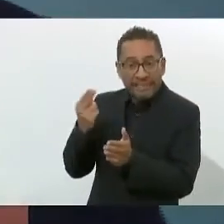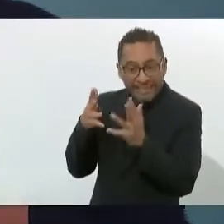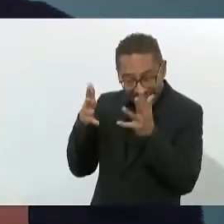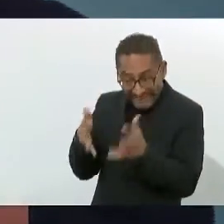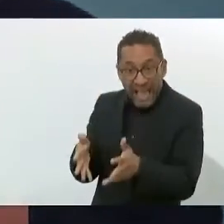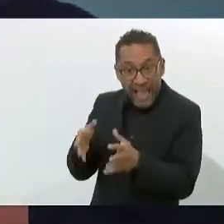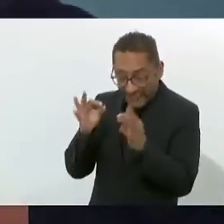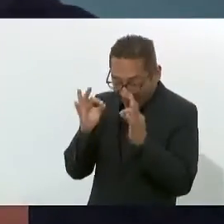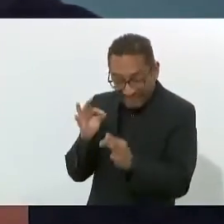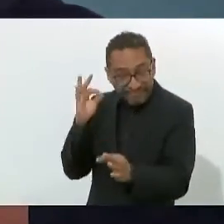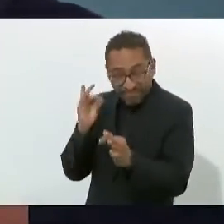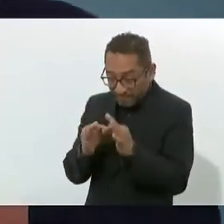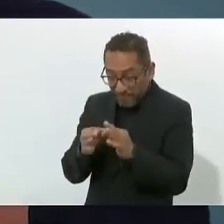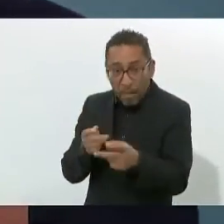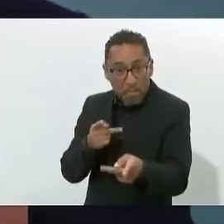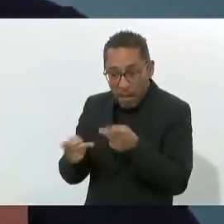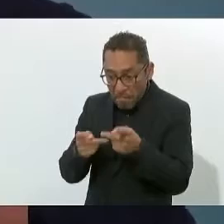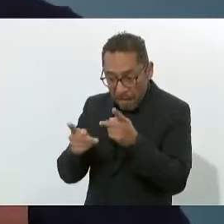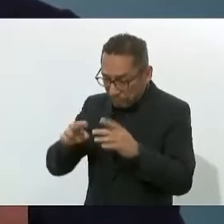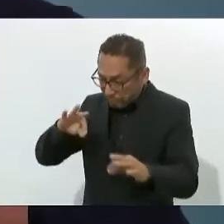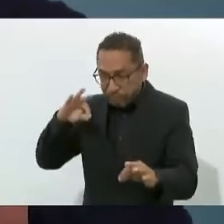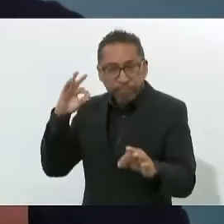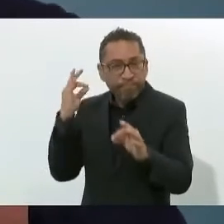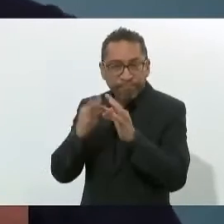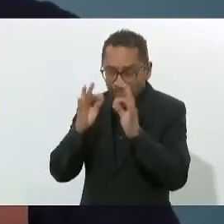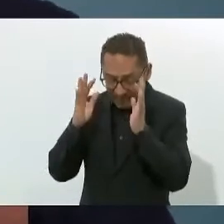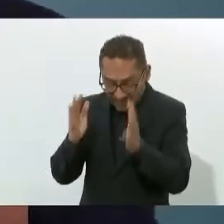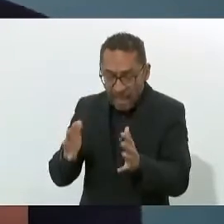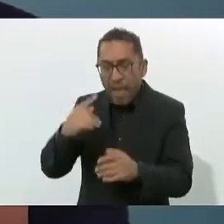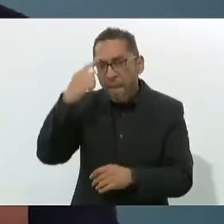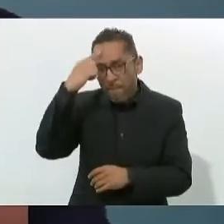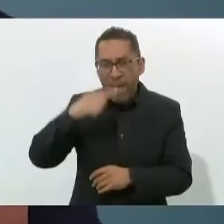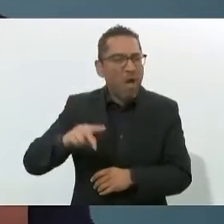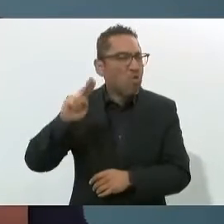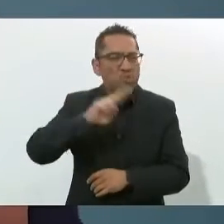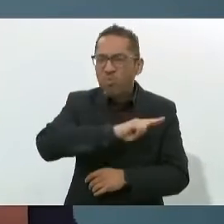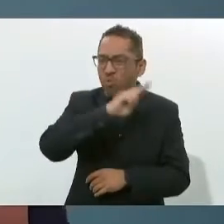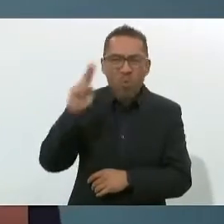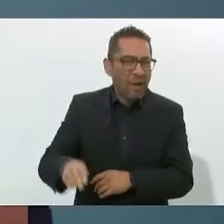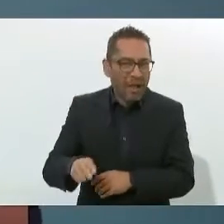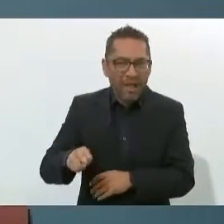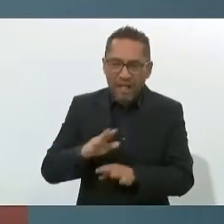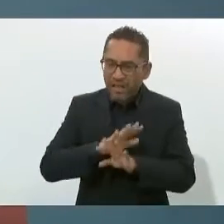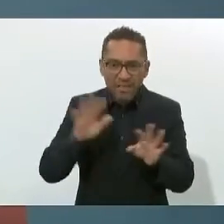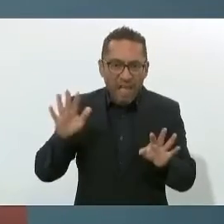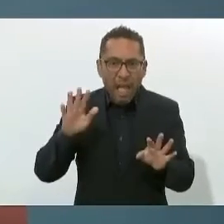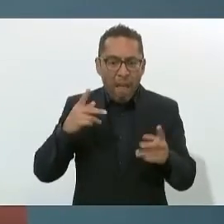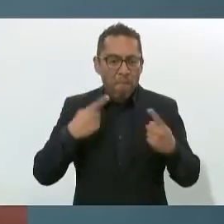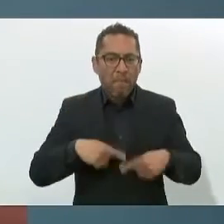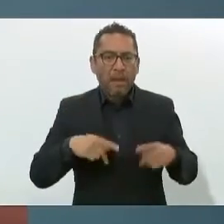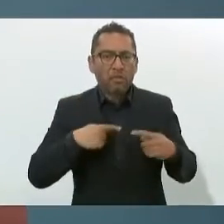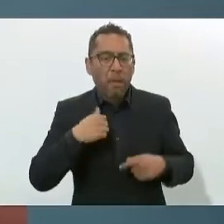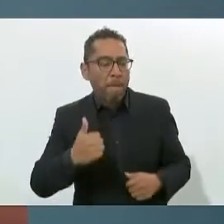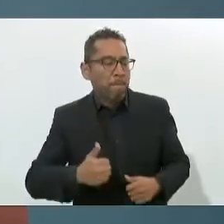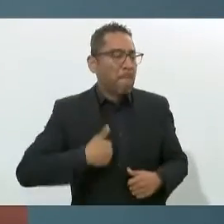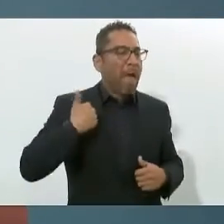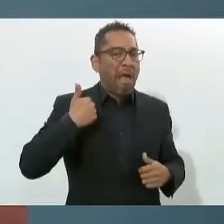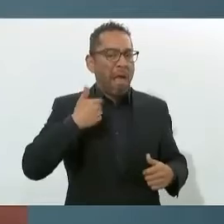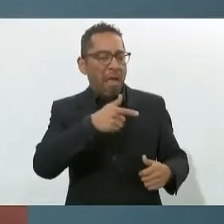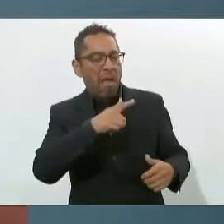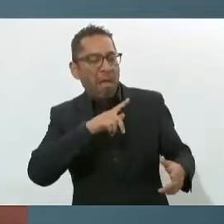bien preparada para que nunca más se abuse del pueblo, para que nunca